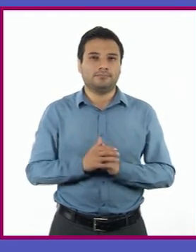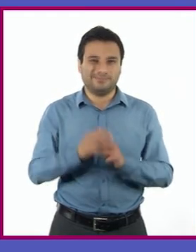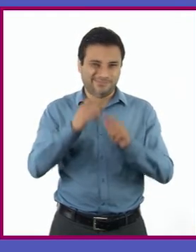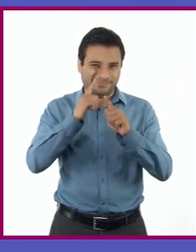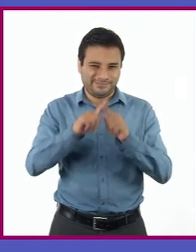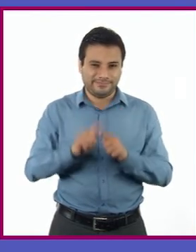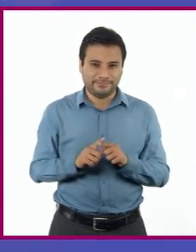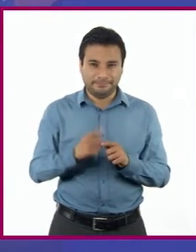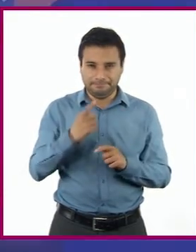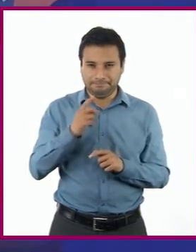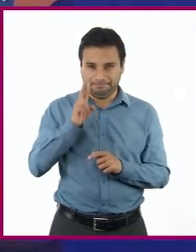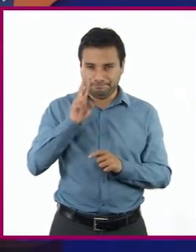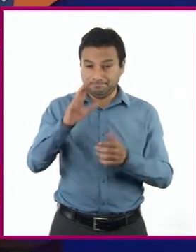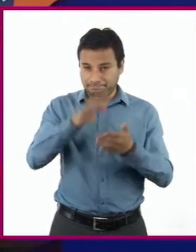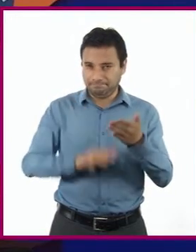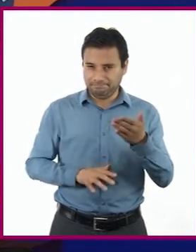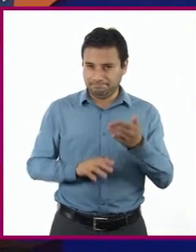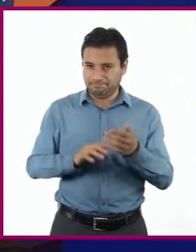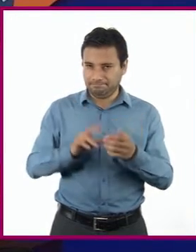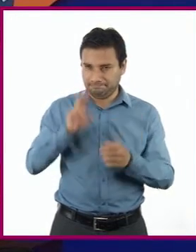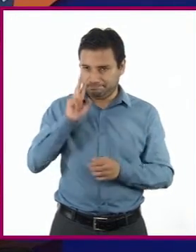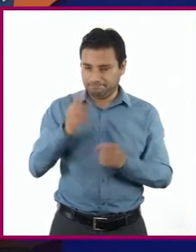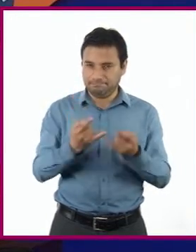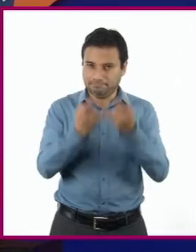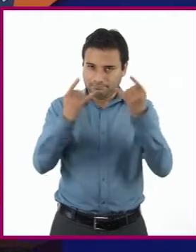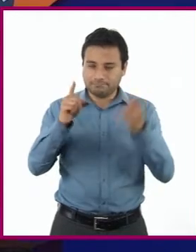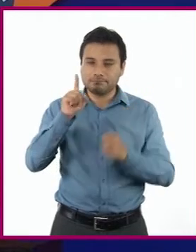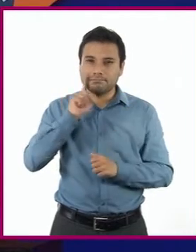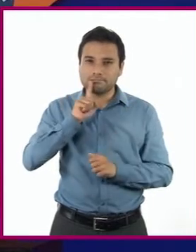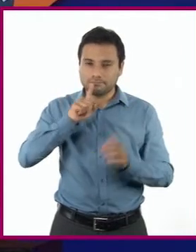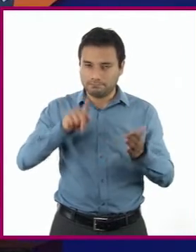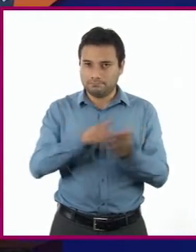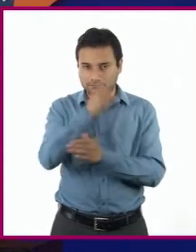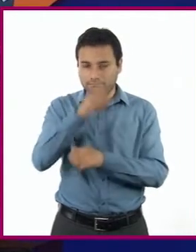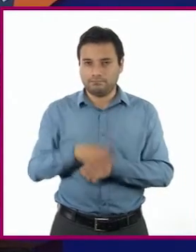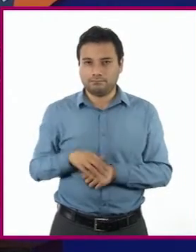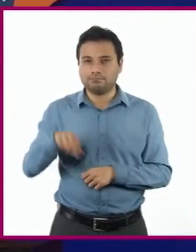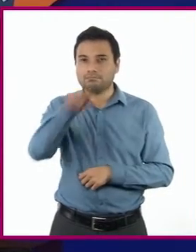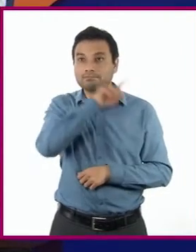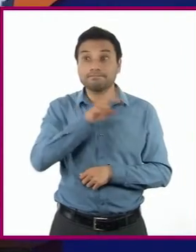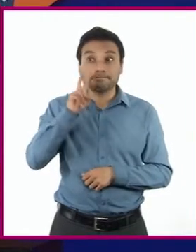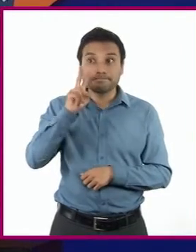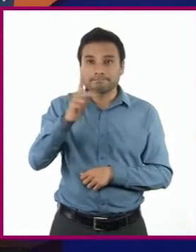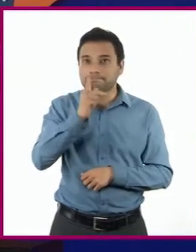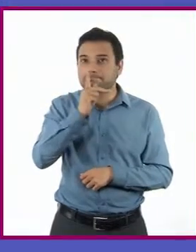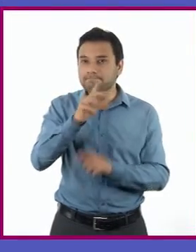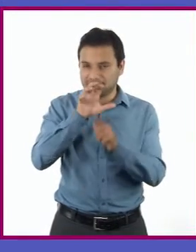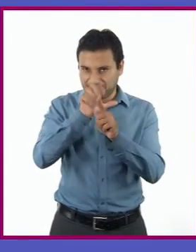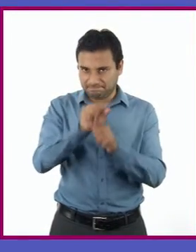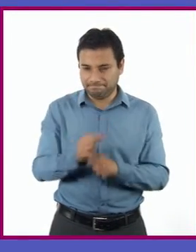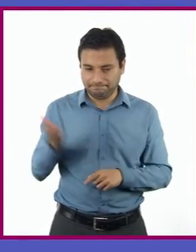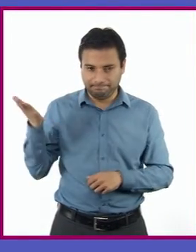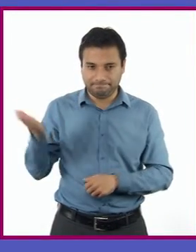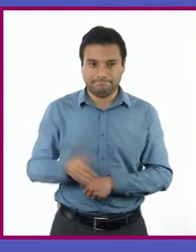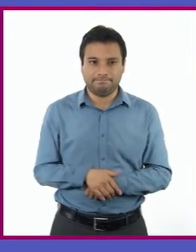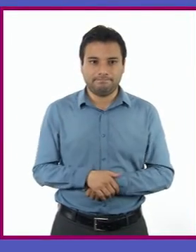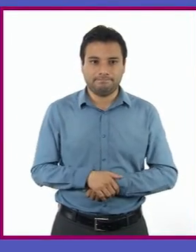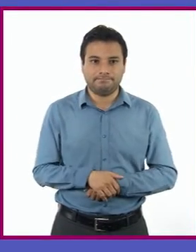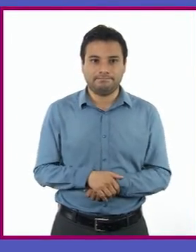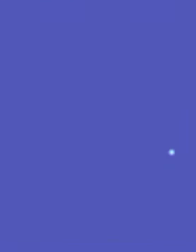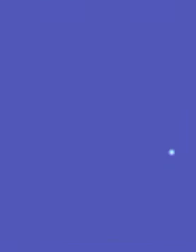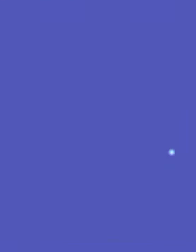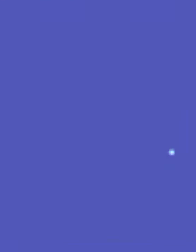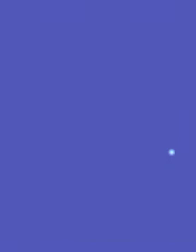Leamos los últimos fragmentos de la autobiografía de Rigoberta Menchú y tratemos de identificar estos marcadores. Claro,